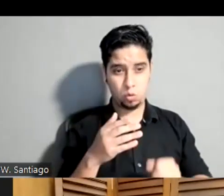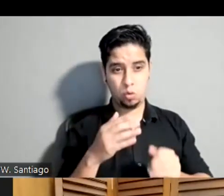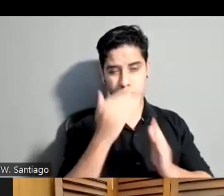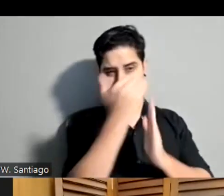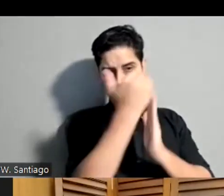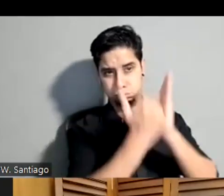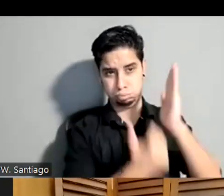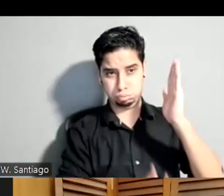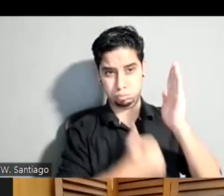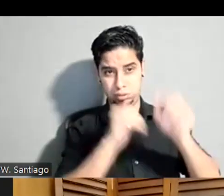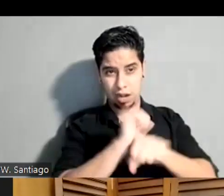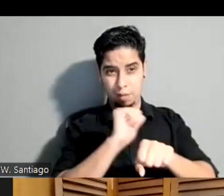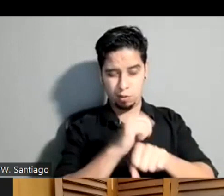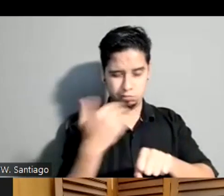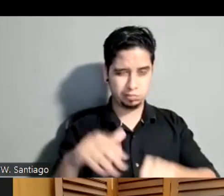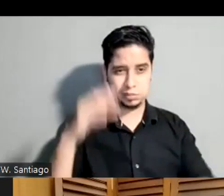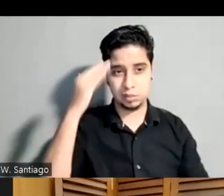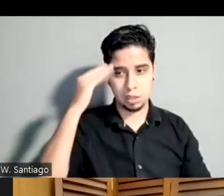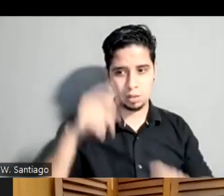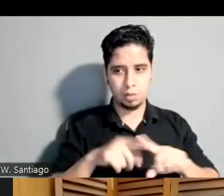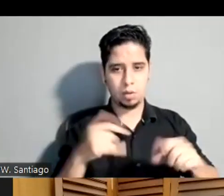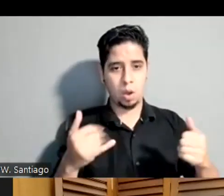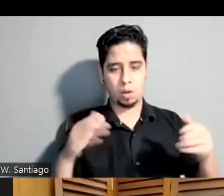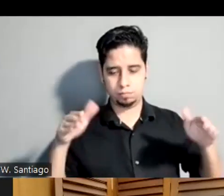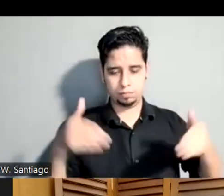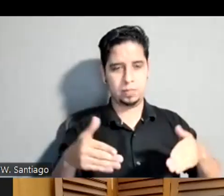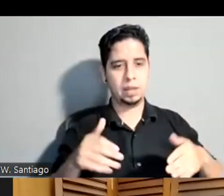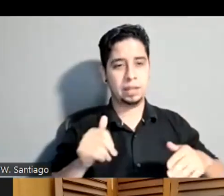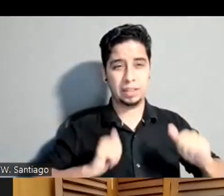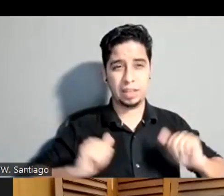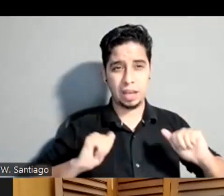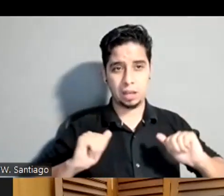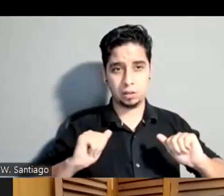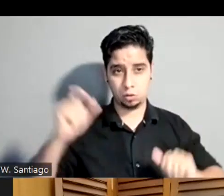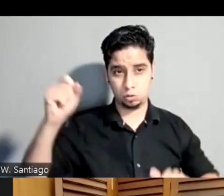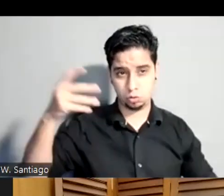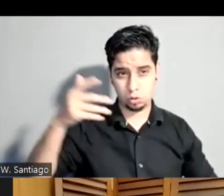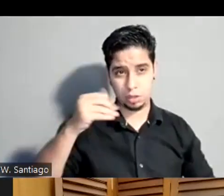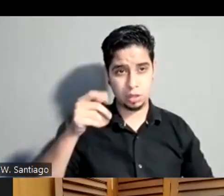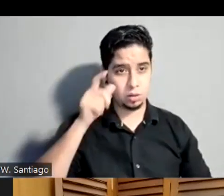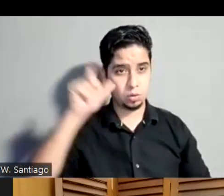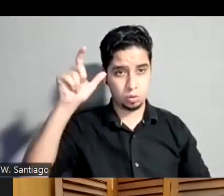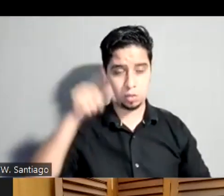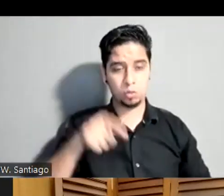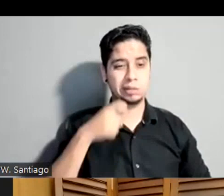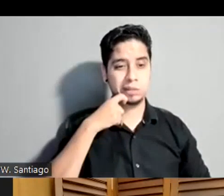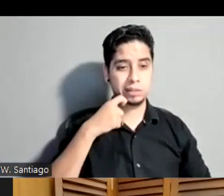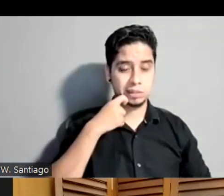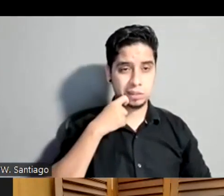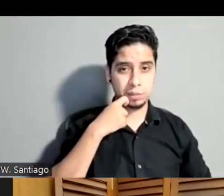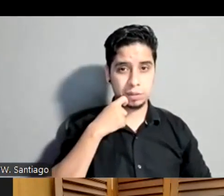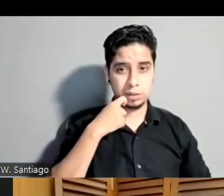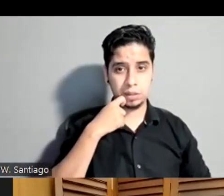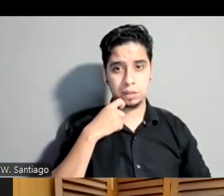pero ahora vamos a concentrarnos en Teatro Sol y Luna. Tú acabas recientemente, ellos, ¿verdad? La producción, la productora acaba